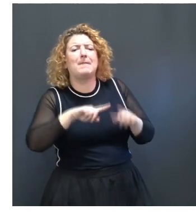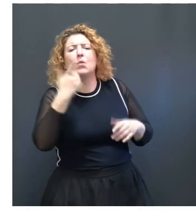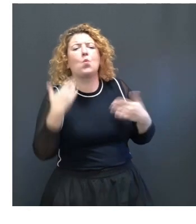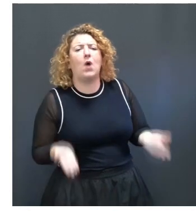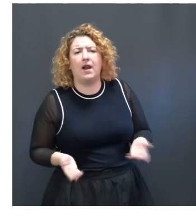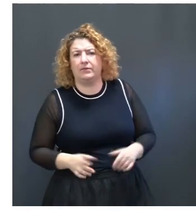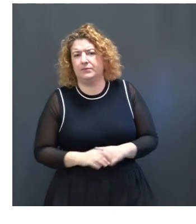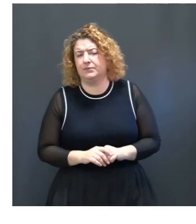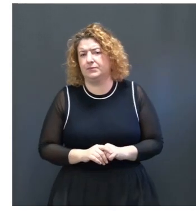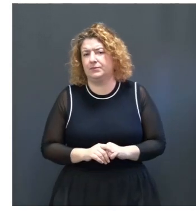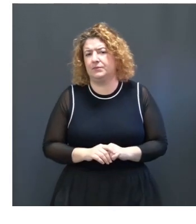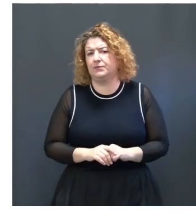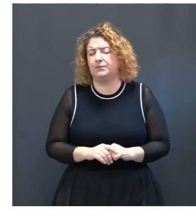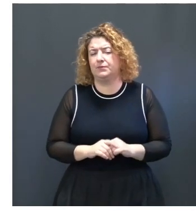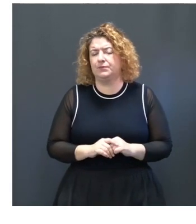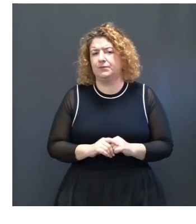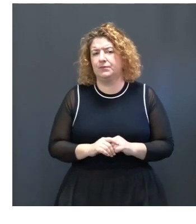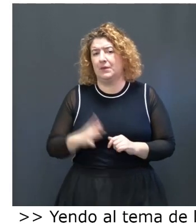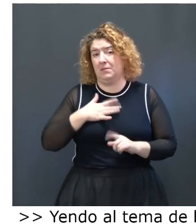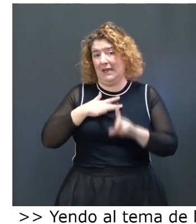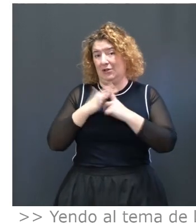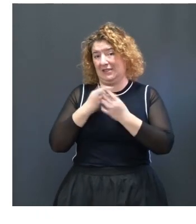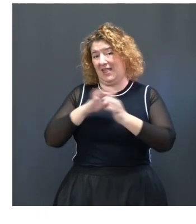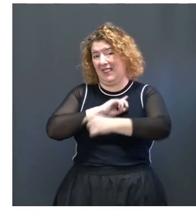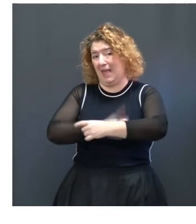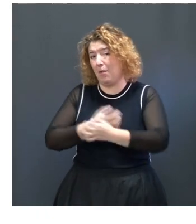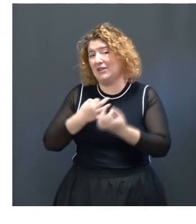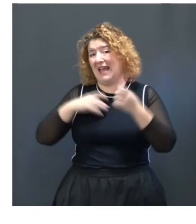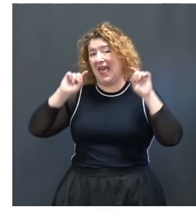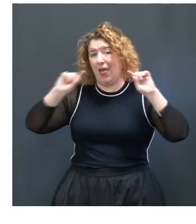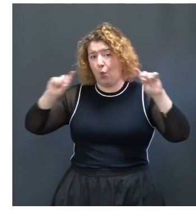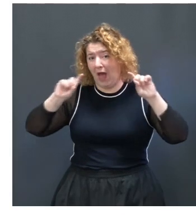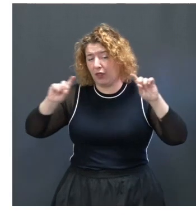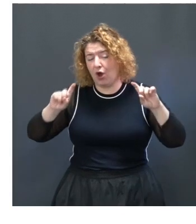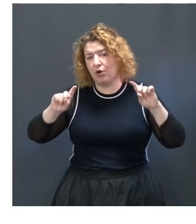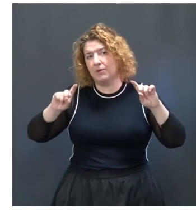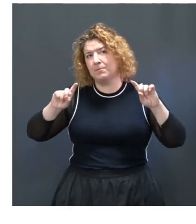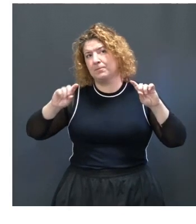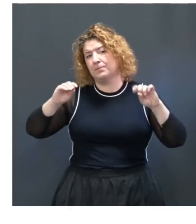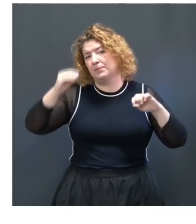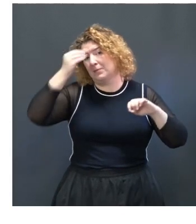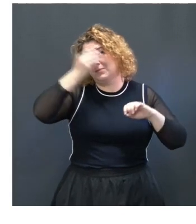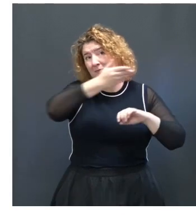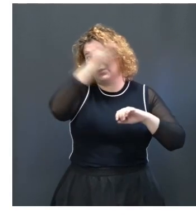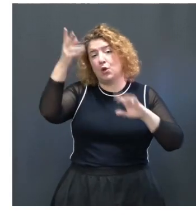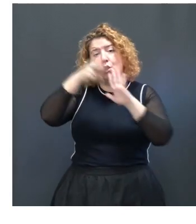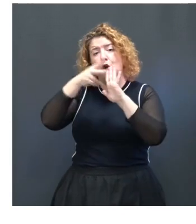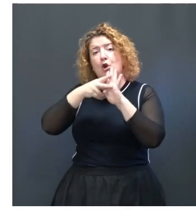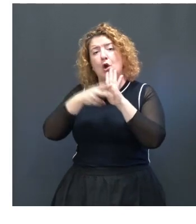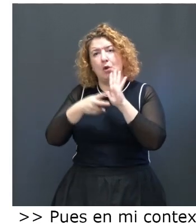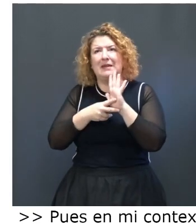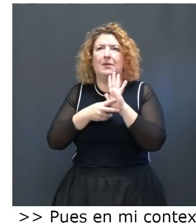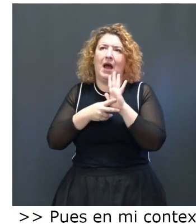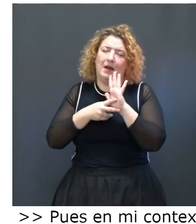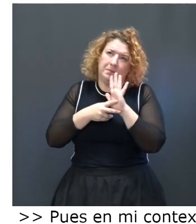inclusión. contexto del deporte y de la educación, creo que la normativa hoy en día, aunque es